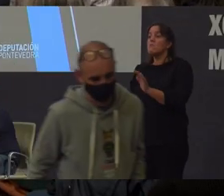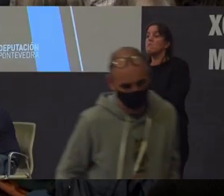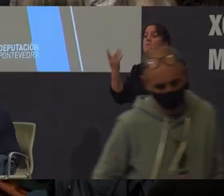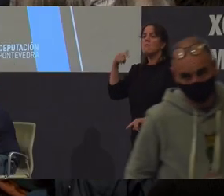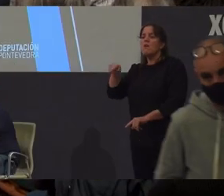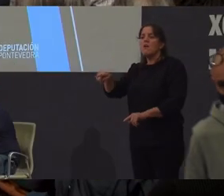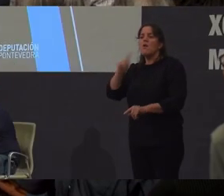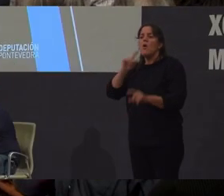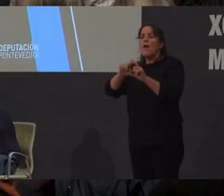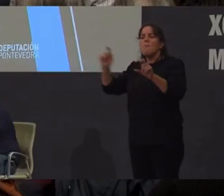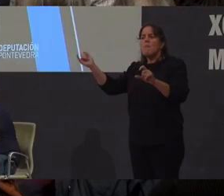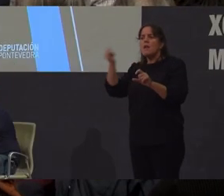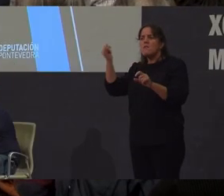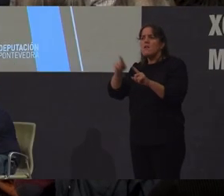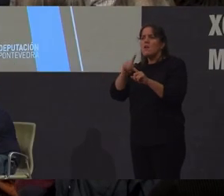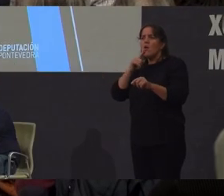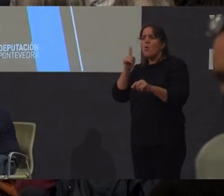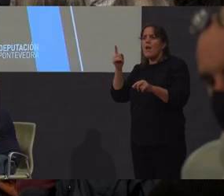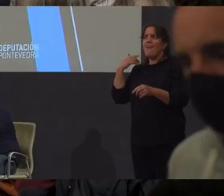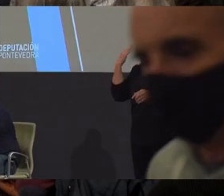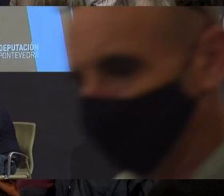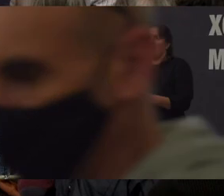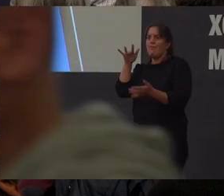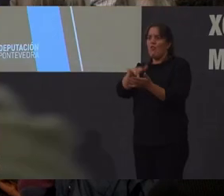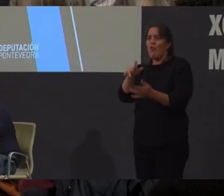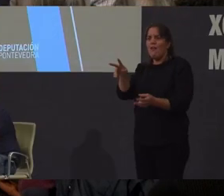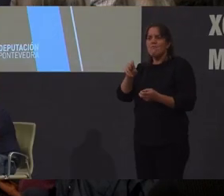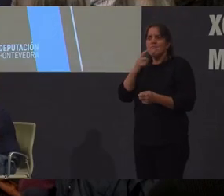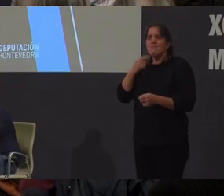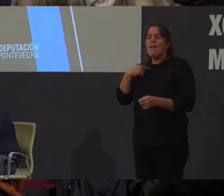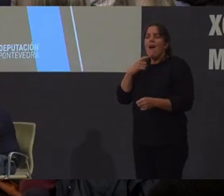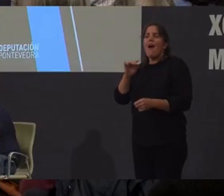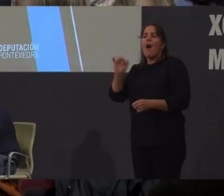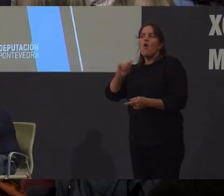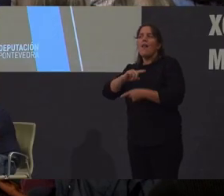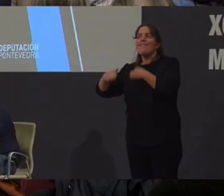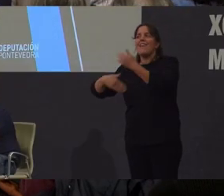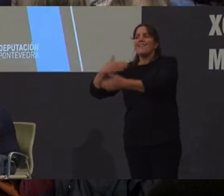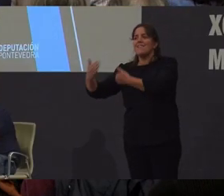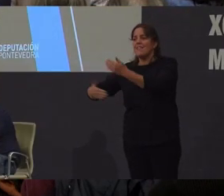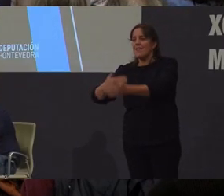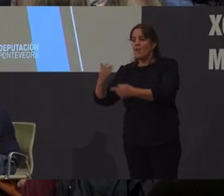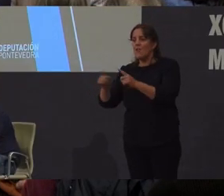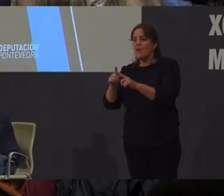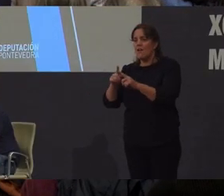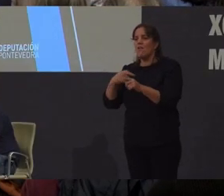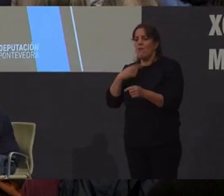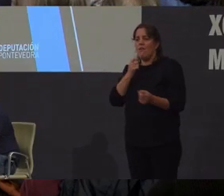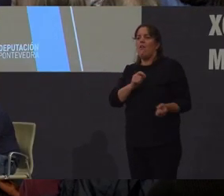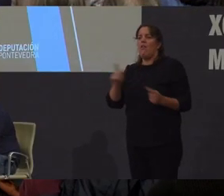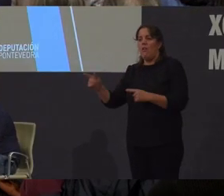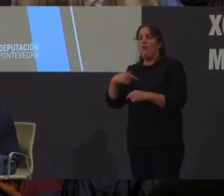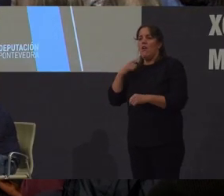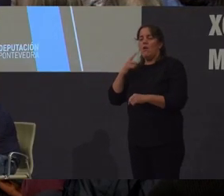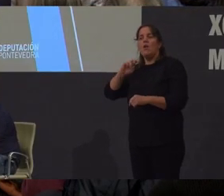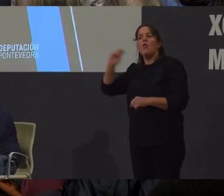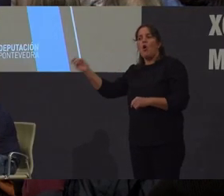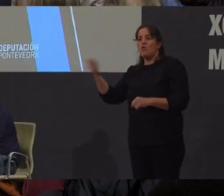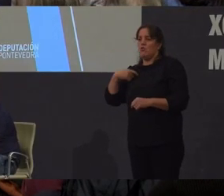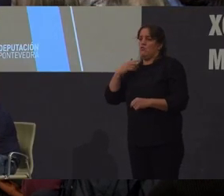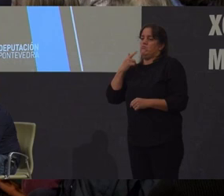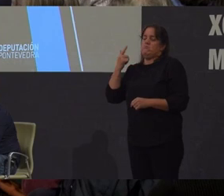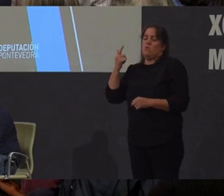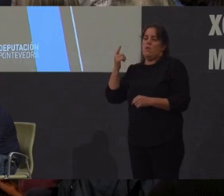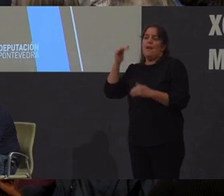que os empresarios que fixeron negocio na dictadura fixeran a transición que supostamente si pasaron outros estamentos.